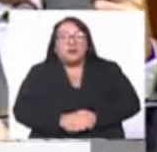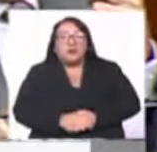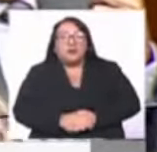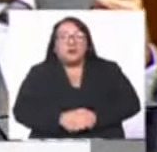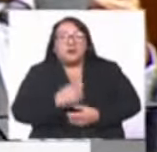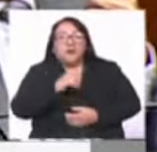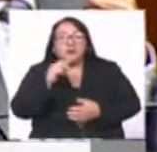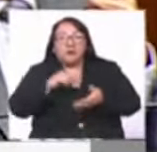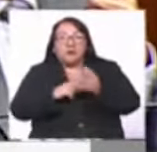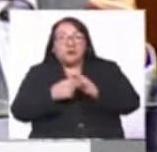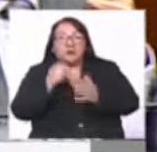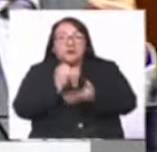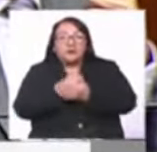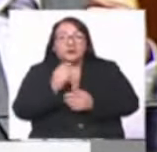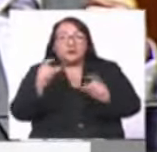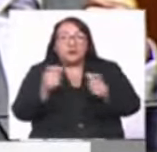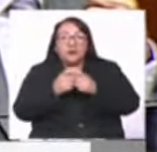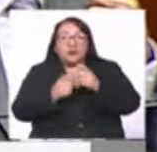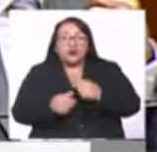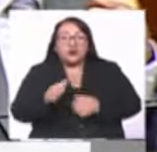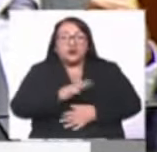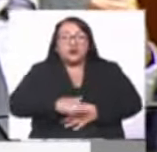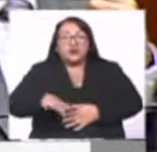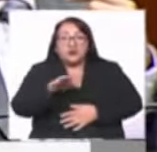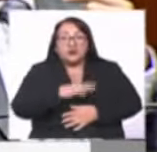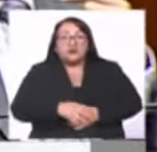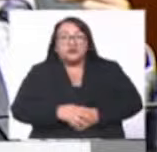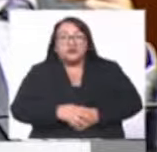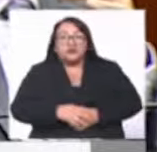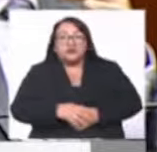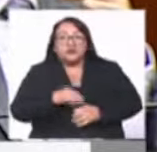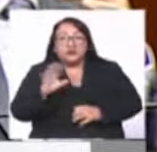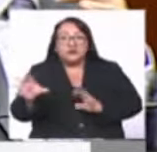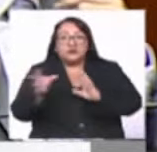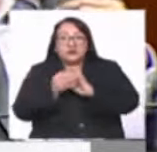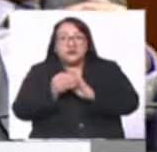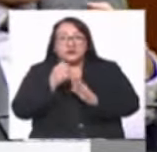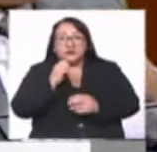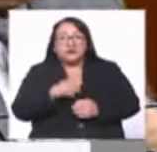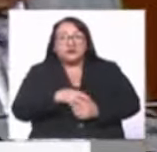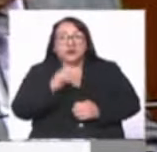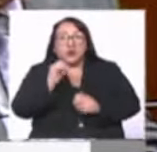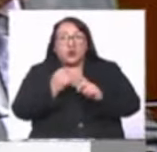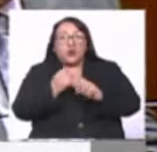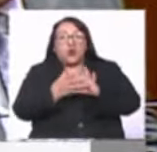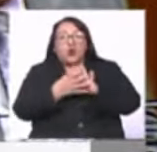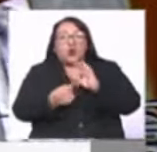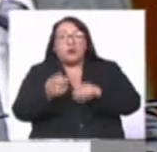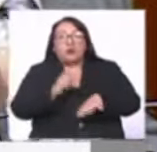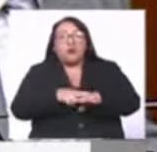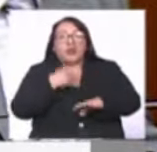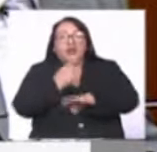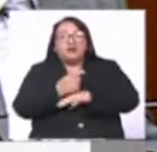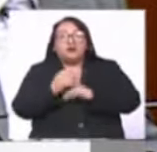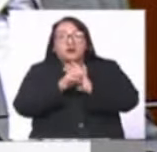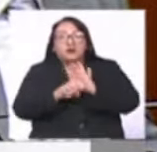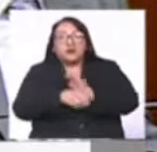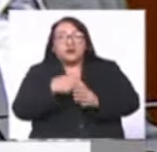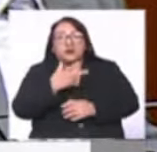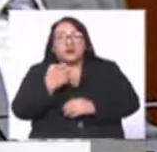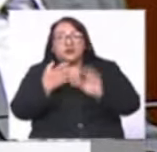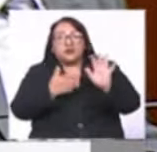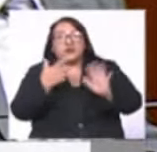notificación señor presidente señores colegas congresistas adjuntaba lo siguiente uno copia simple de la denuncia constitucional